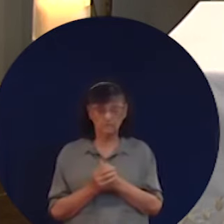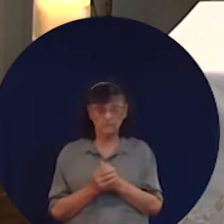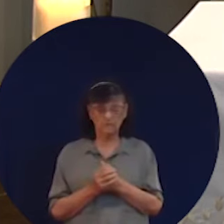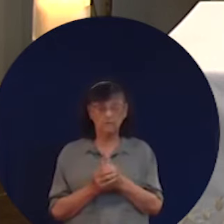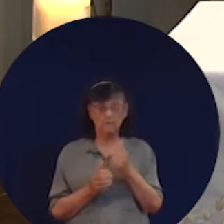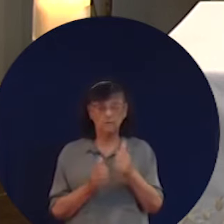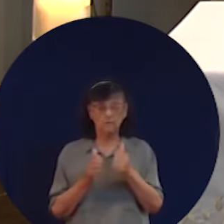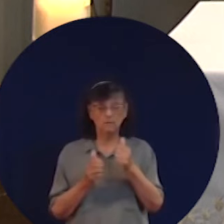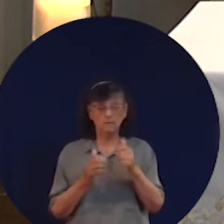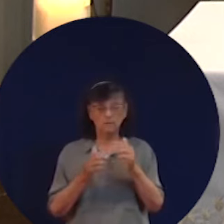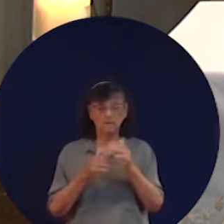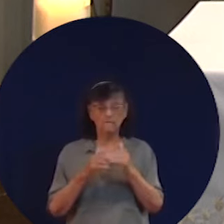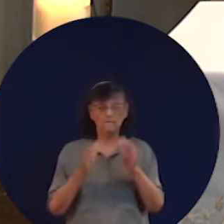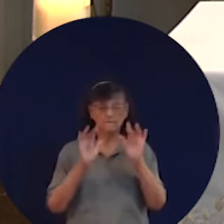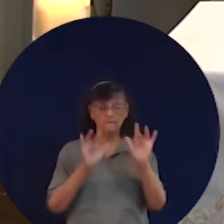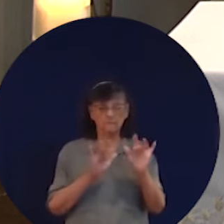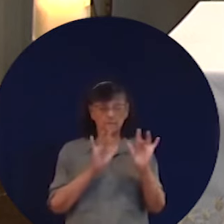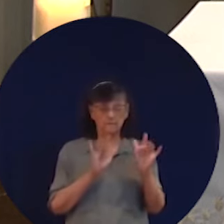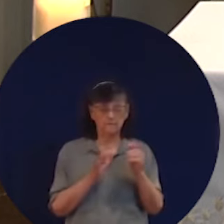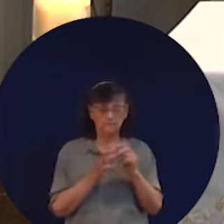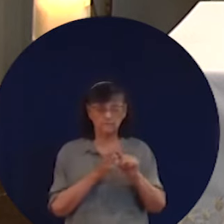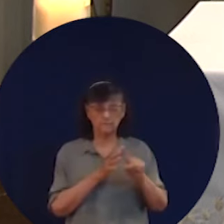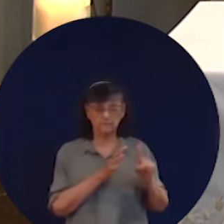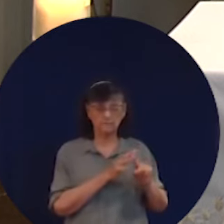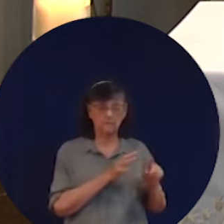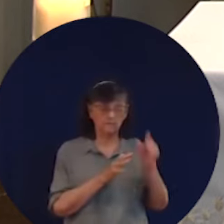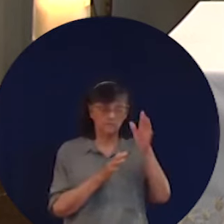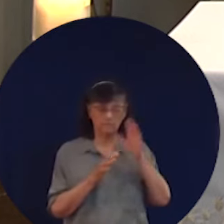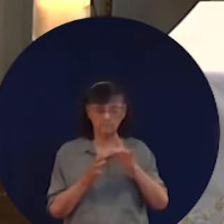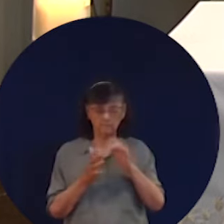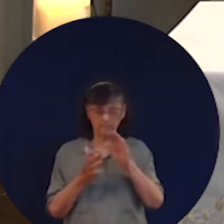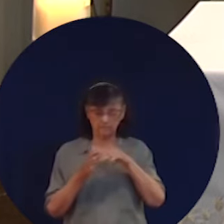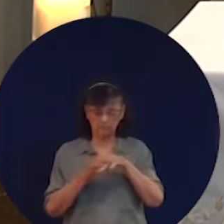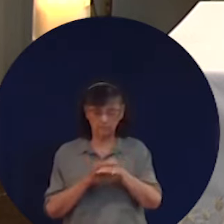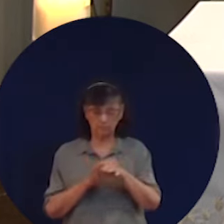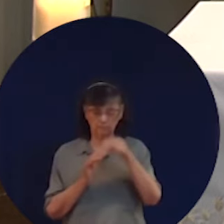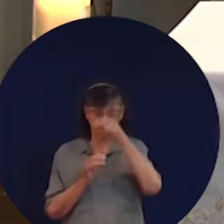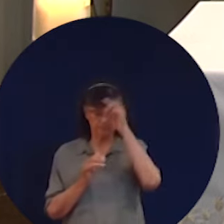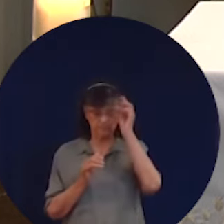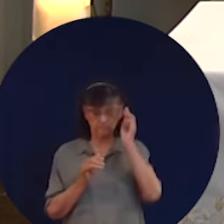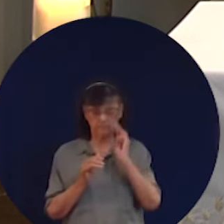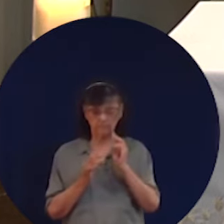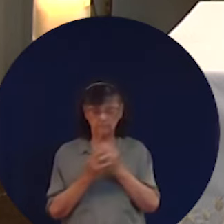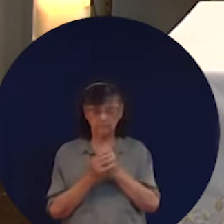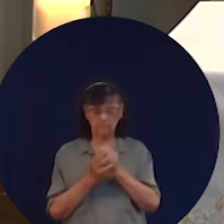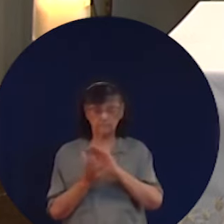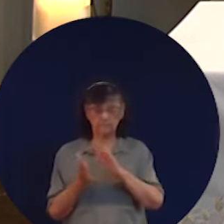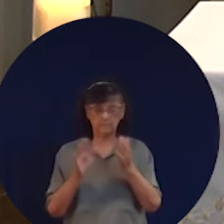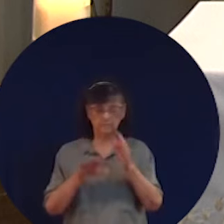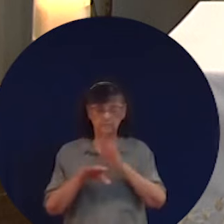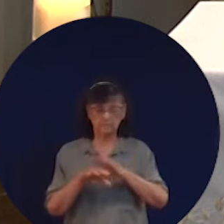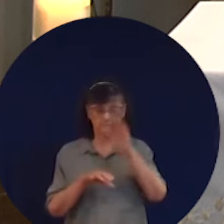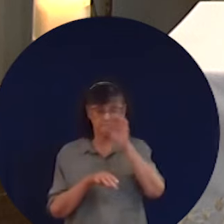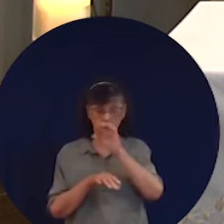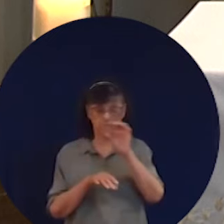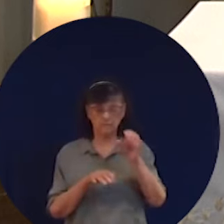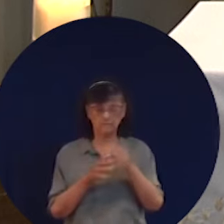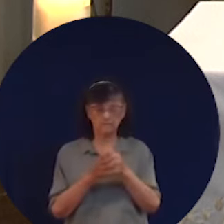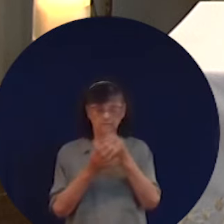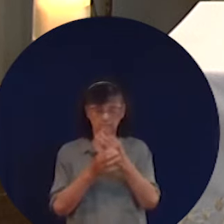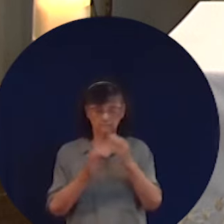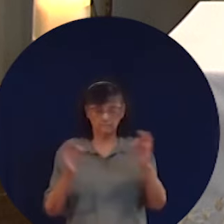darte gracias siempre y en todo lugar, Señor Padre Santo, Dios Todopoderoso y Eterno, por Cristo Señor